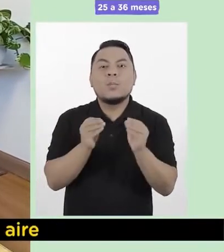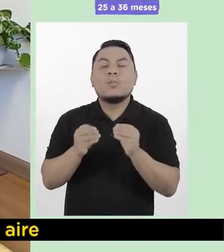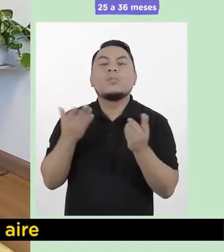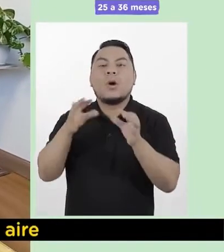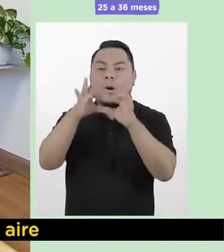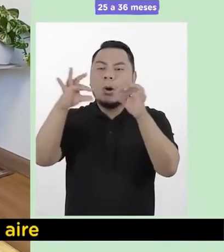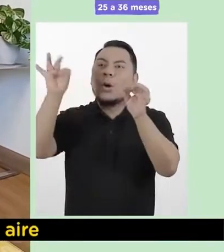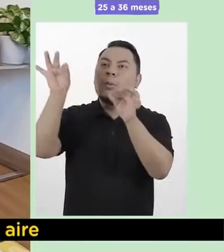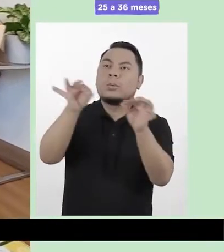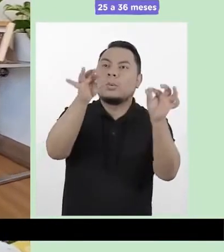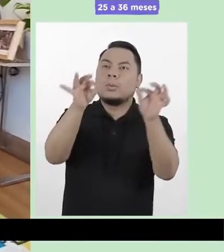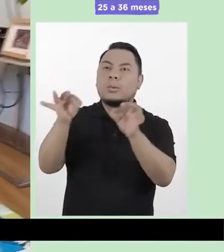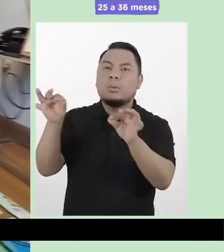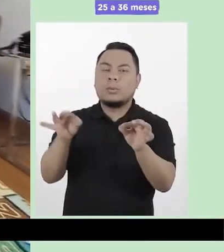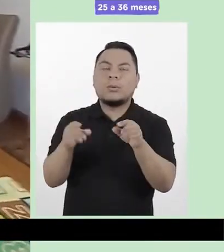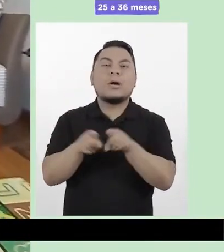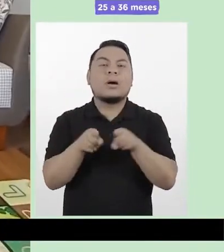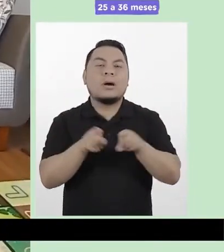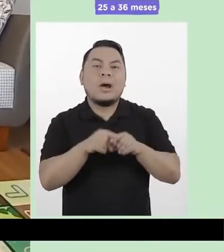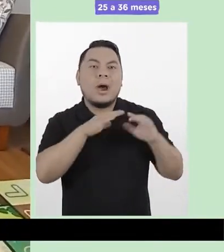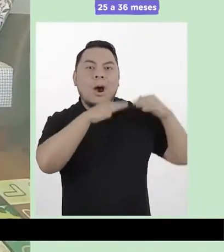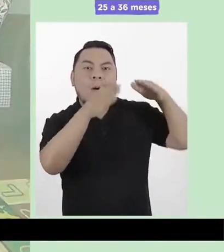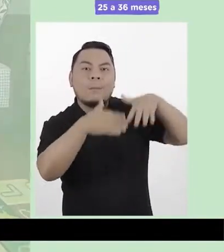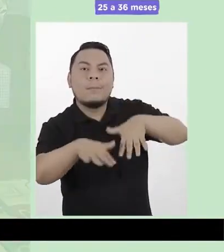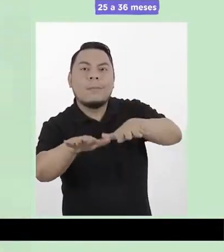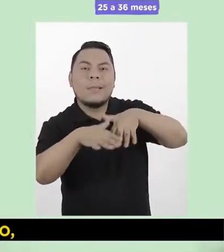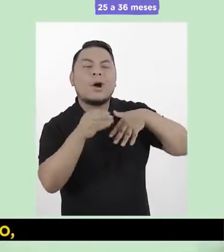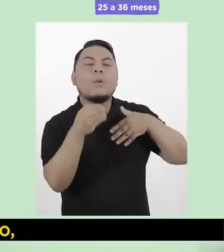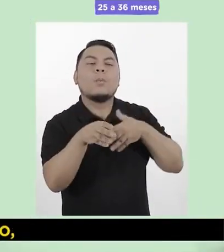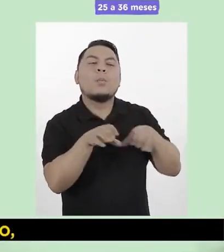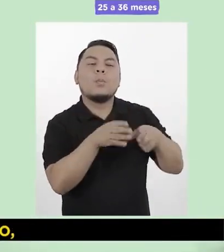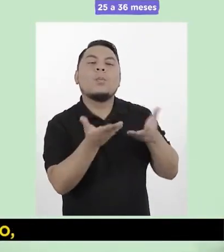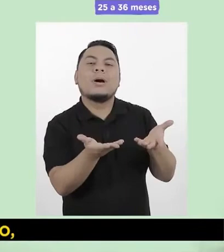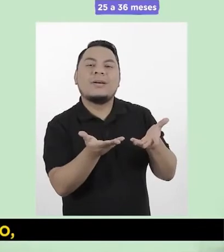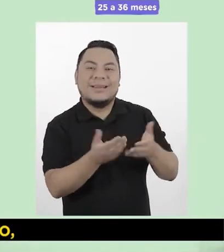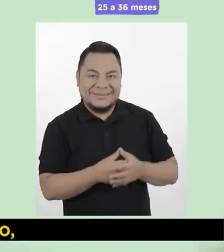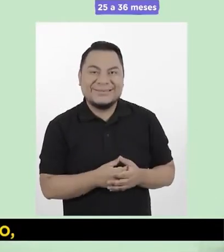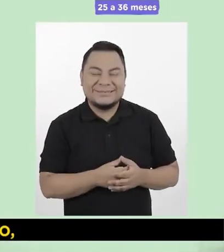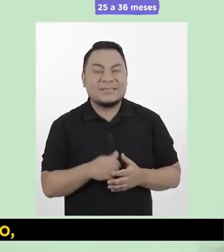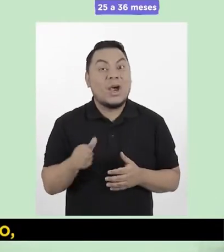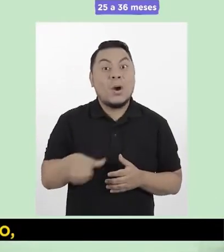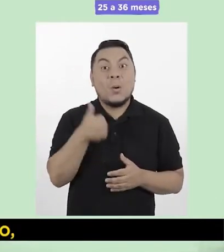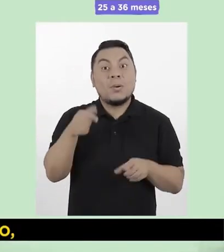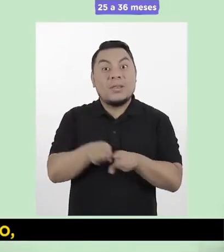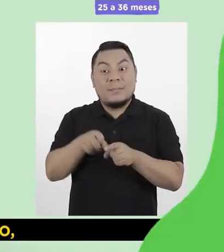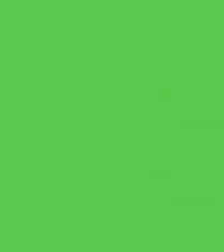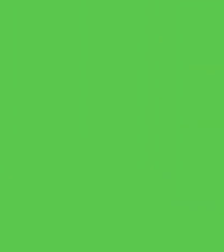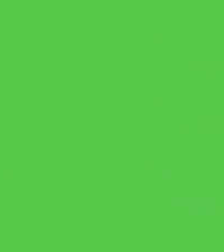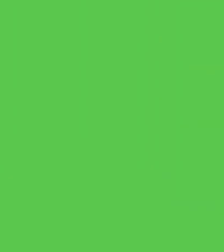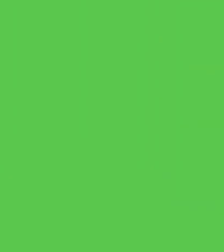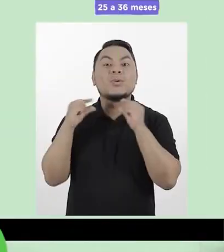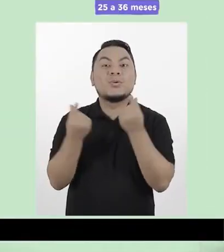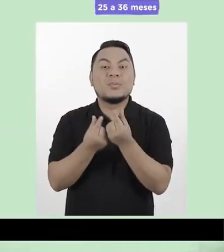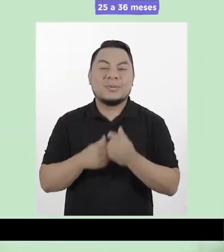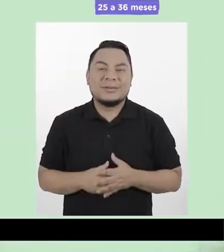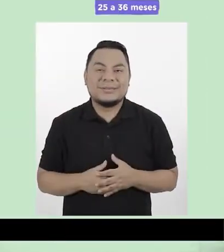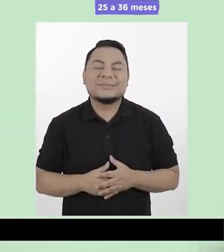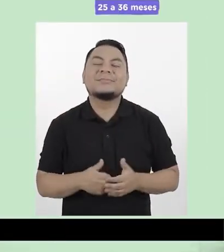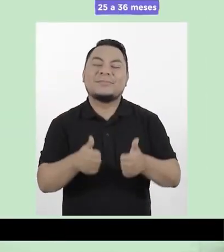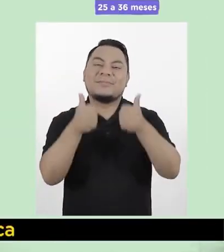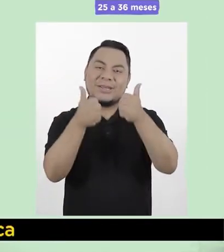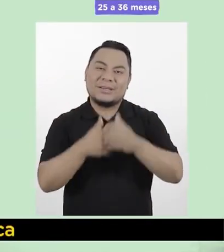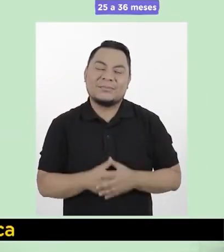una pluma en el aire o las olas del mar. Otra opción es bailar en grupo.